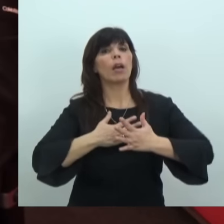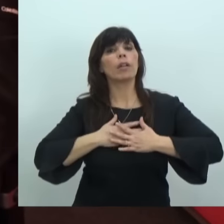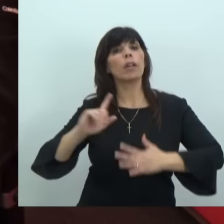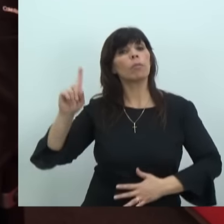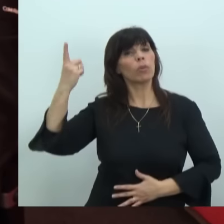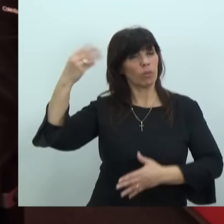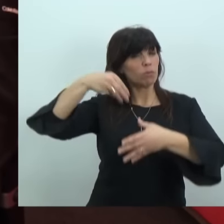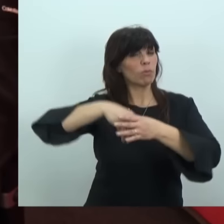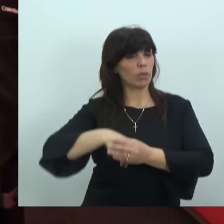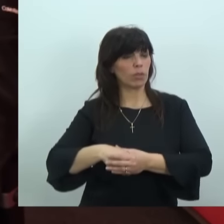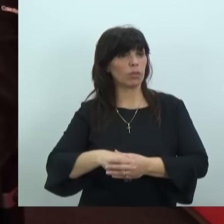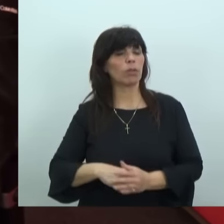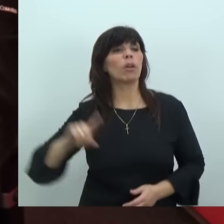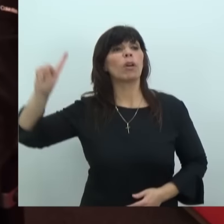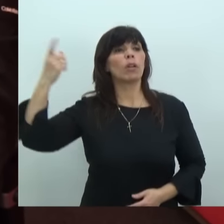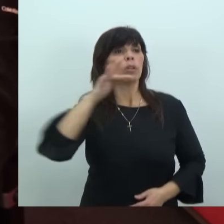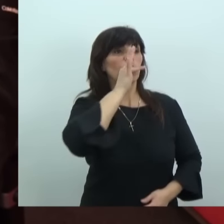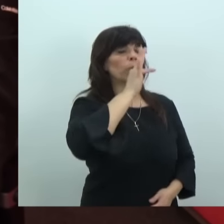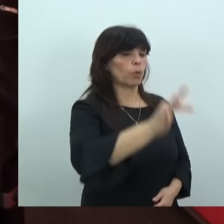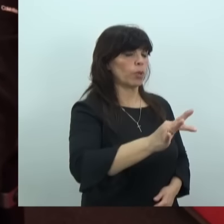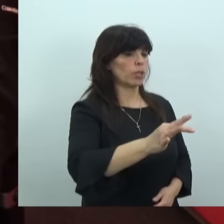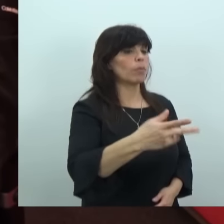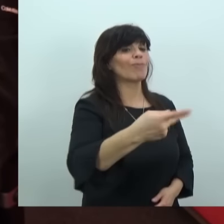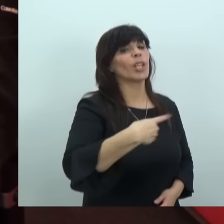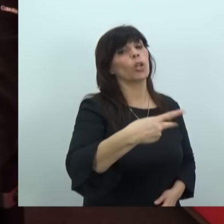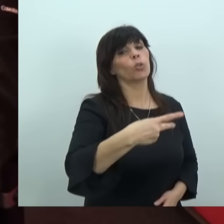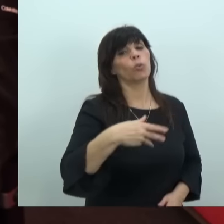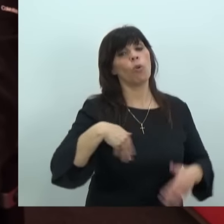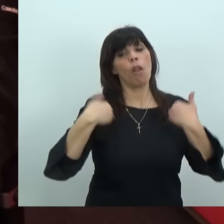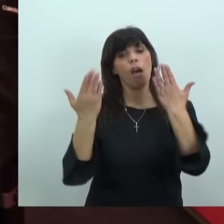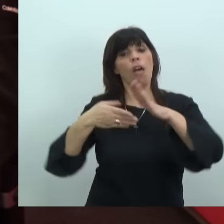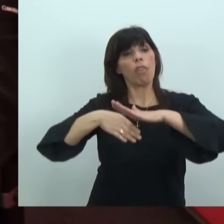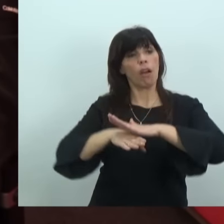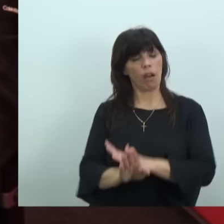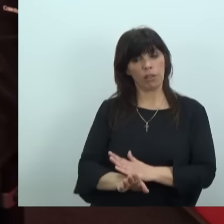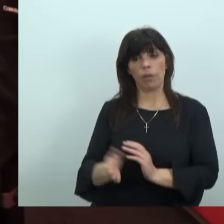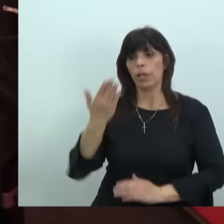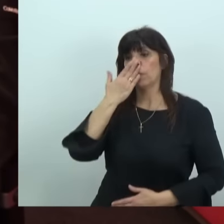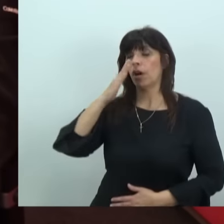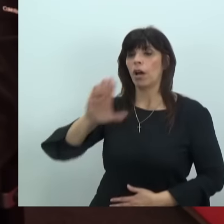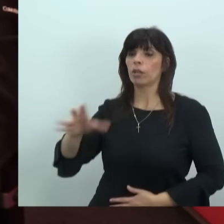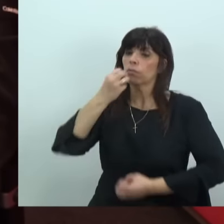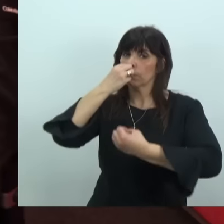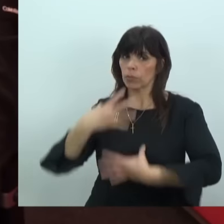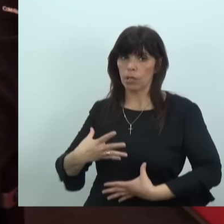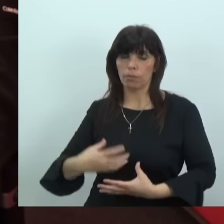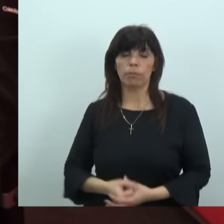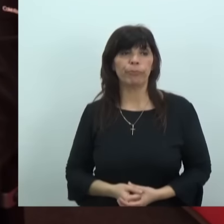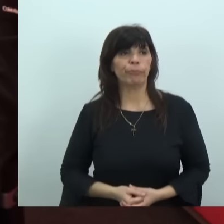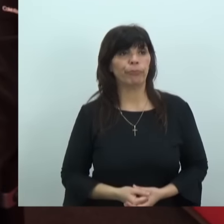Dios promete, pero tú y yo tenemos que, por su gracia, actuar correctamente.